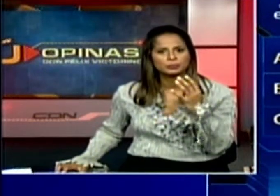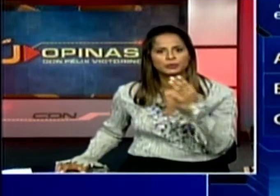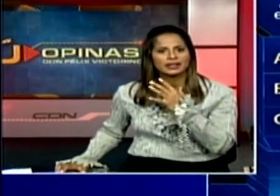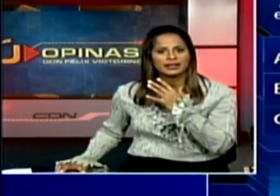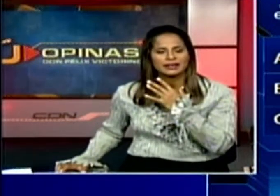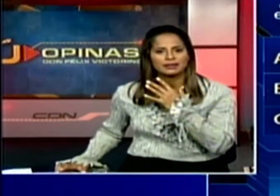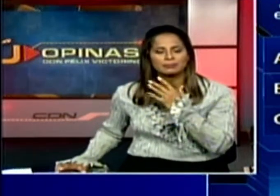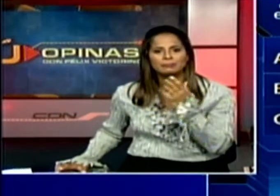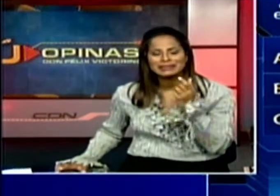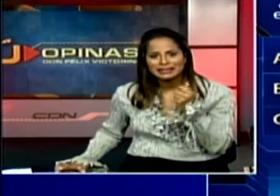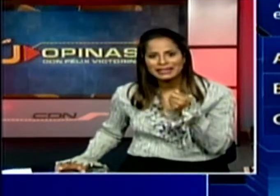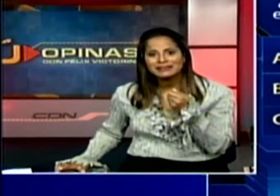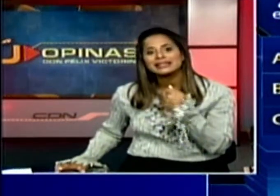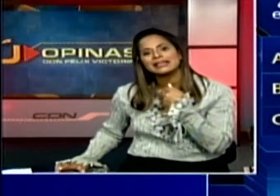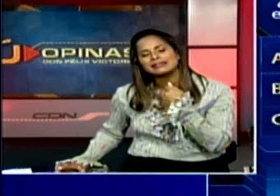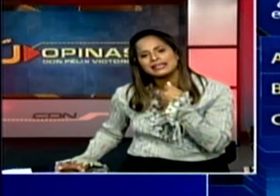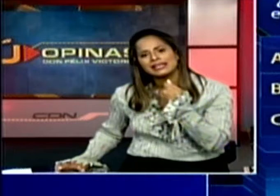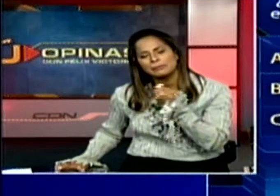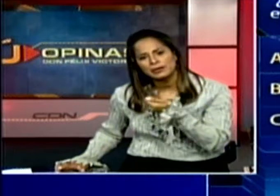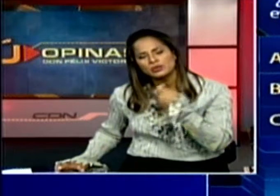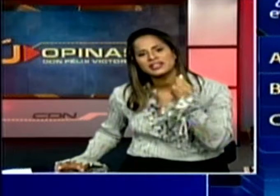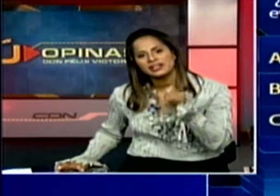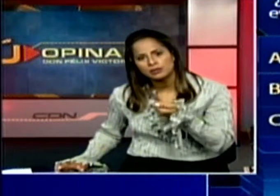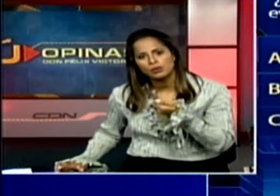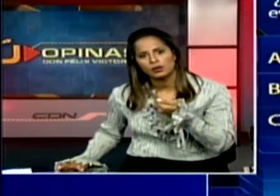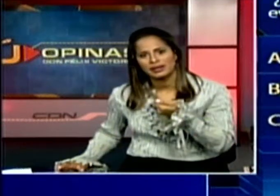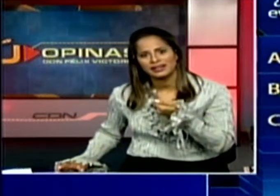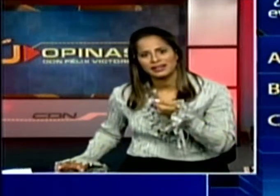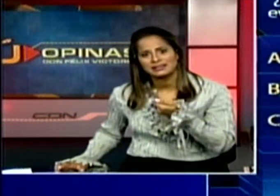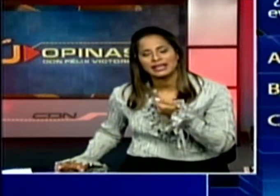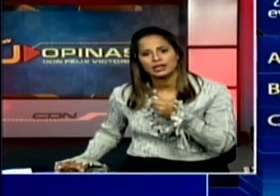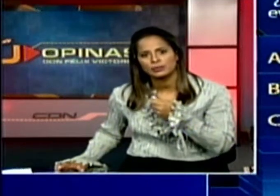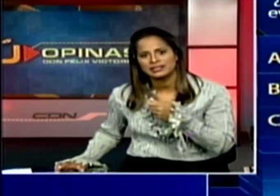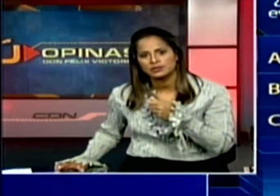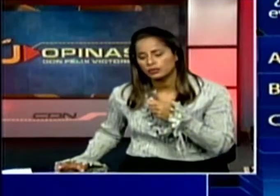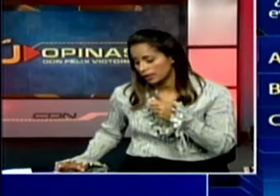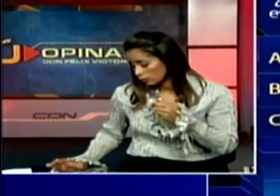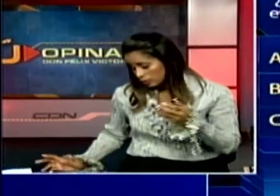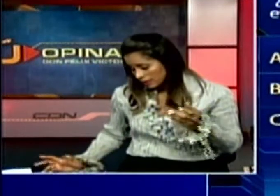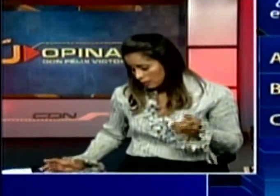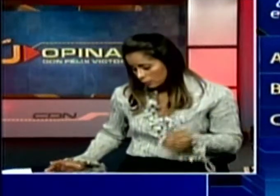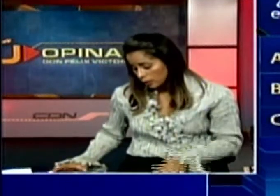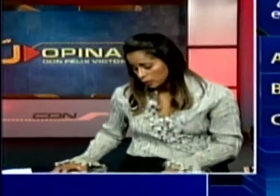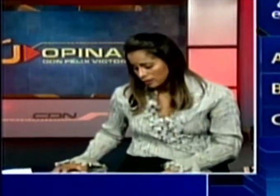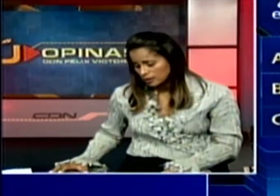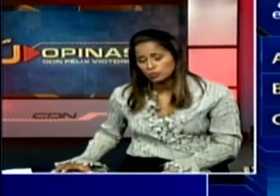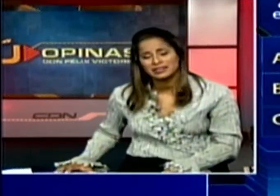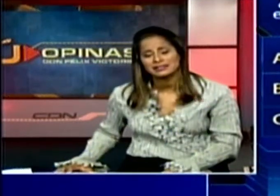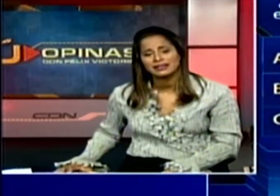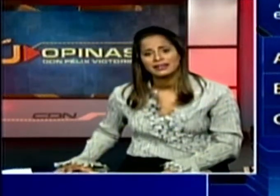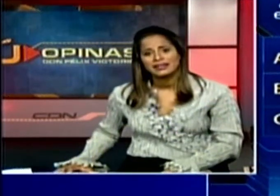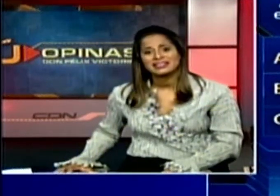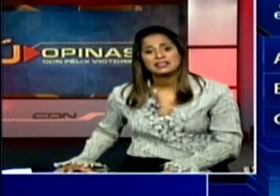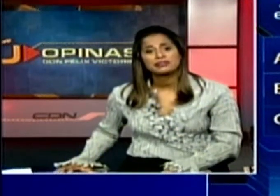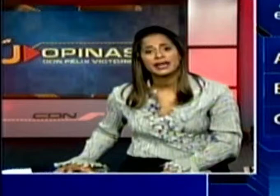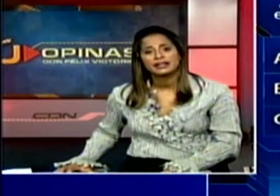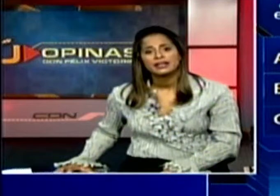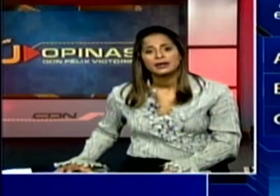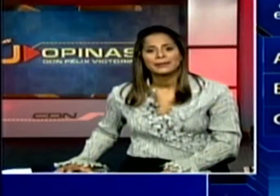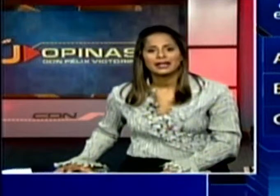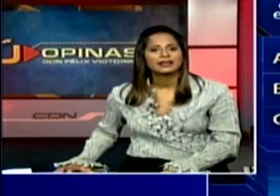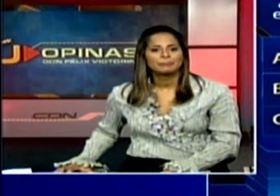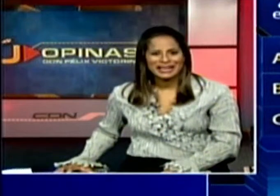hábito, porque mantener ese respeto, ese ritmo ahora es la recomendación que no deberíamos bajo ninguna circunstancia